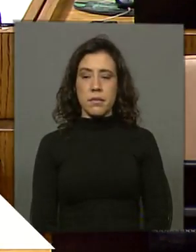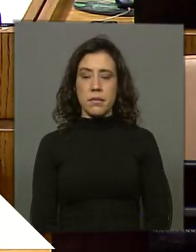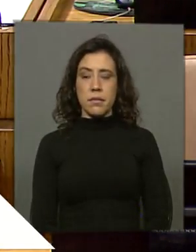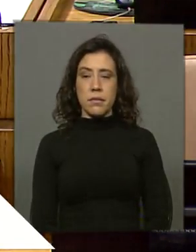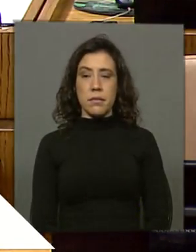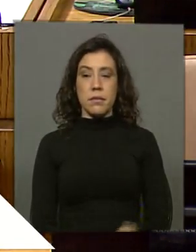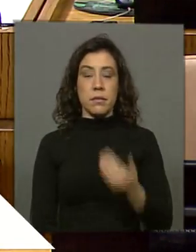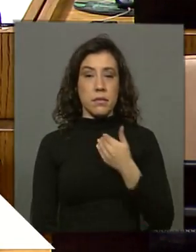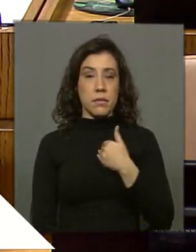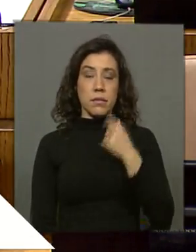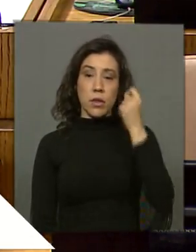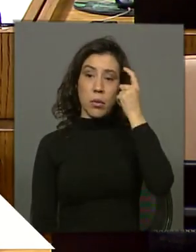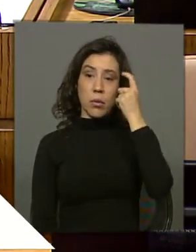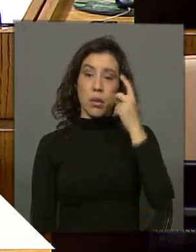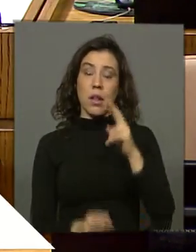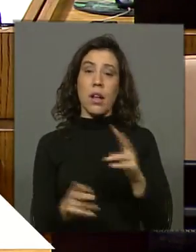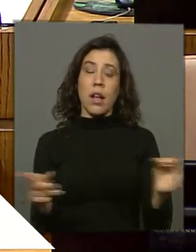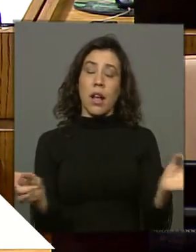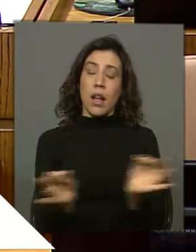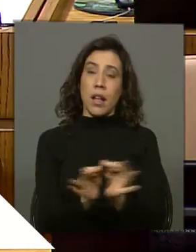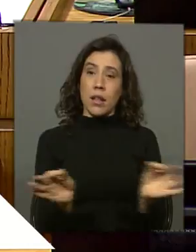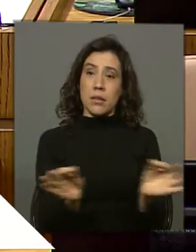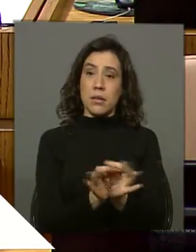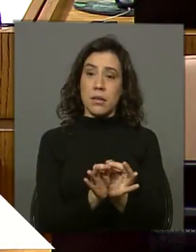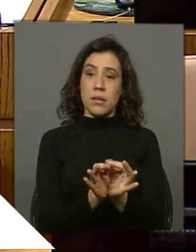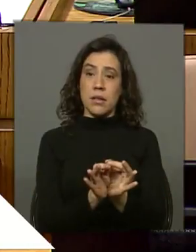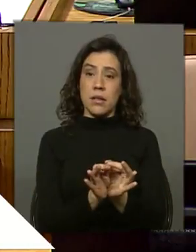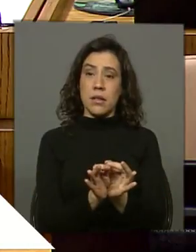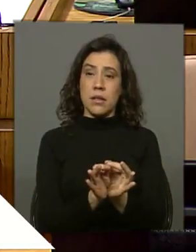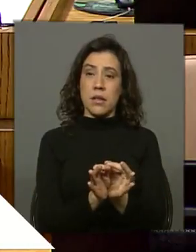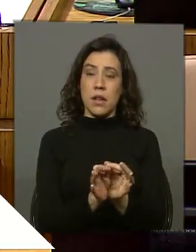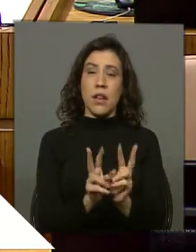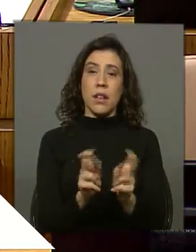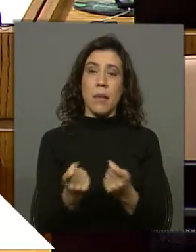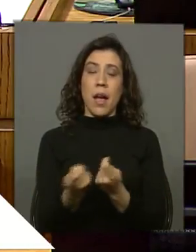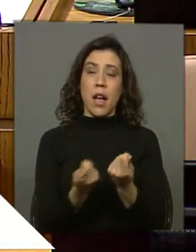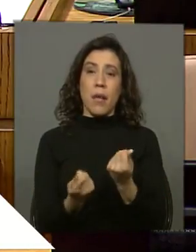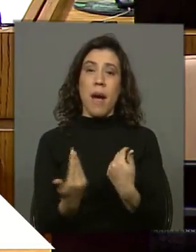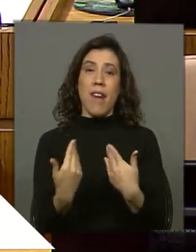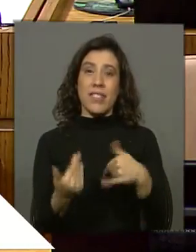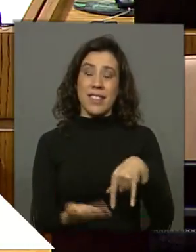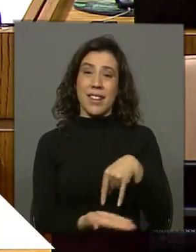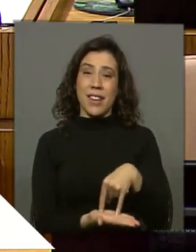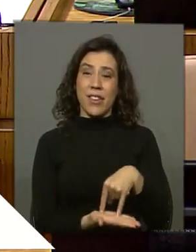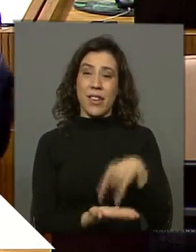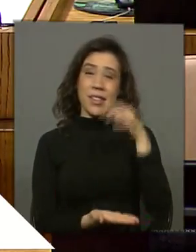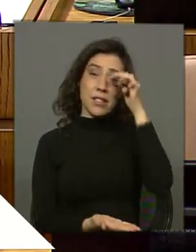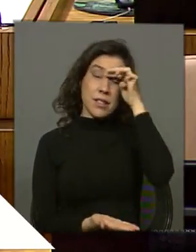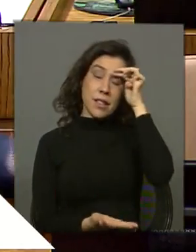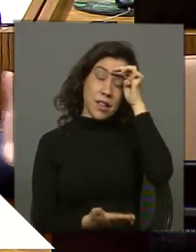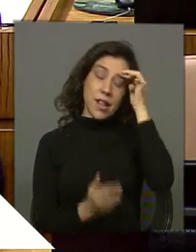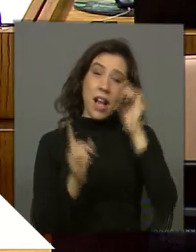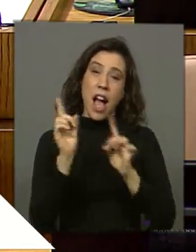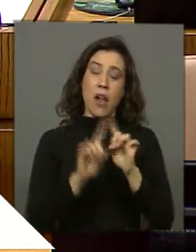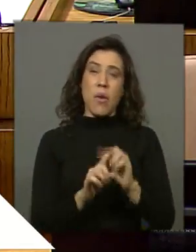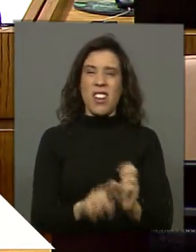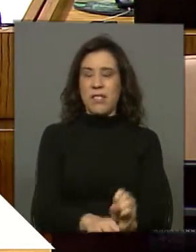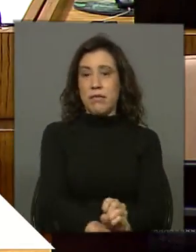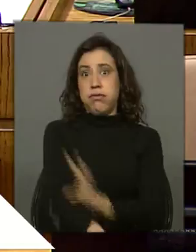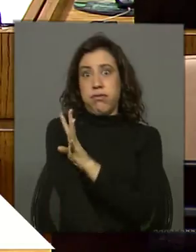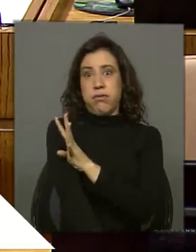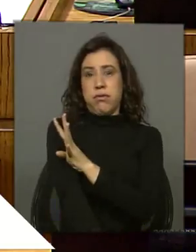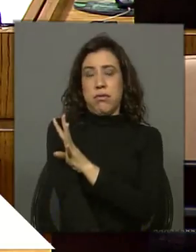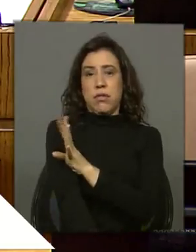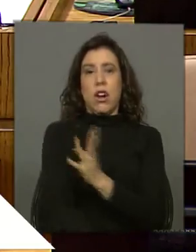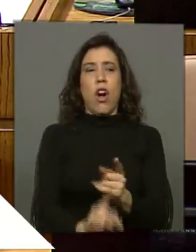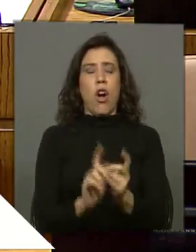yo entiendo de que hacer argumentaciones que tengan algún sentido económico a veces en este parlamento algunos les eriza la piel o puede volver